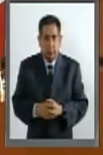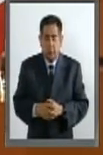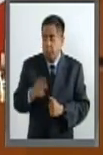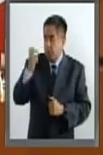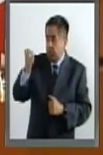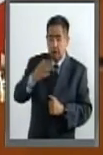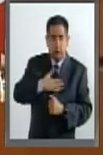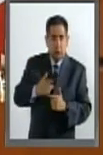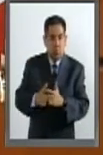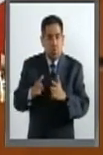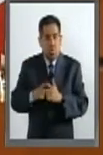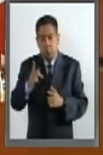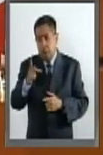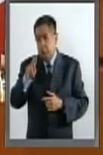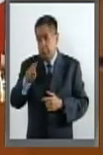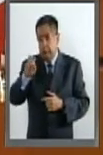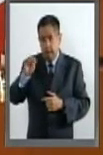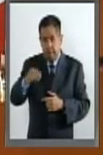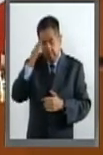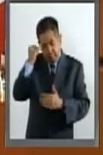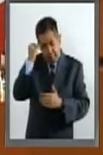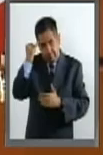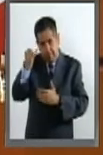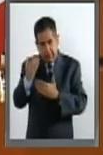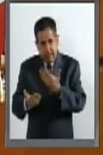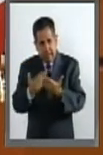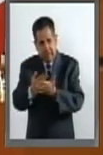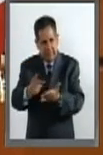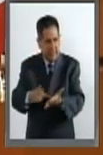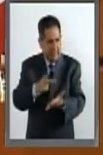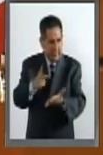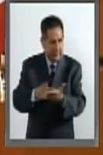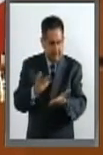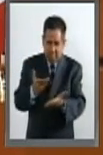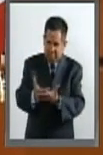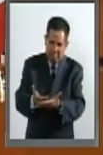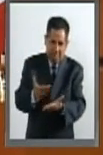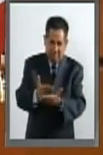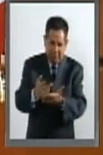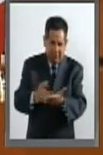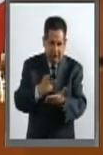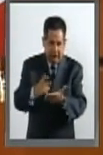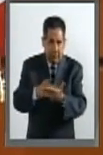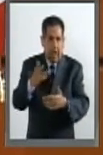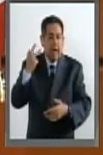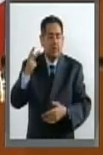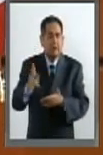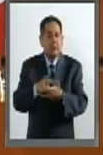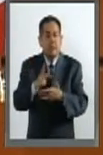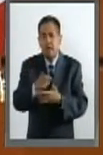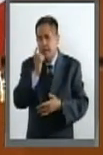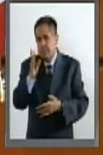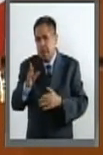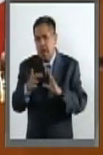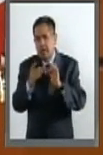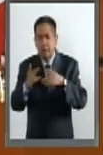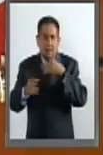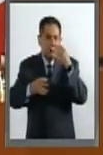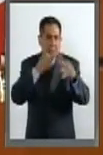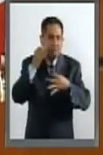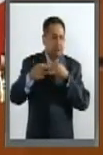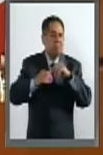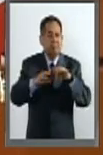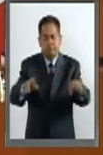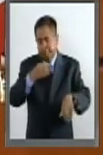que en El Verde vamos a estar presentando todas estas iniciativas que ya lo hemos anunciado a los medios de